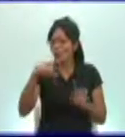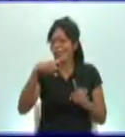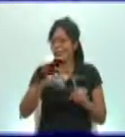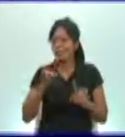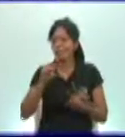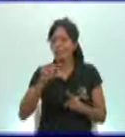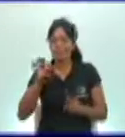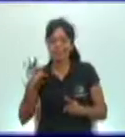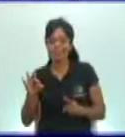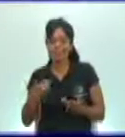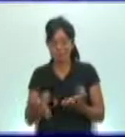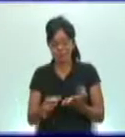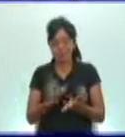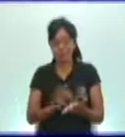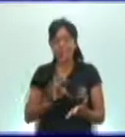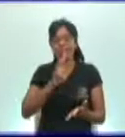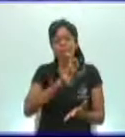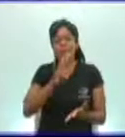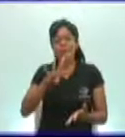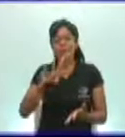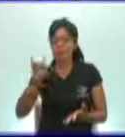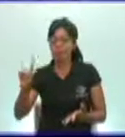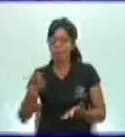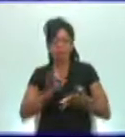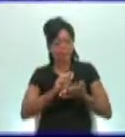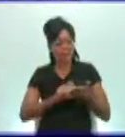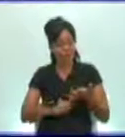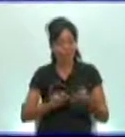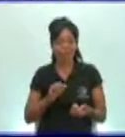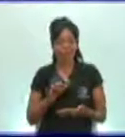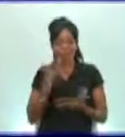página 349. Cópienlo en sus libretas.